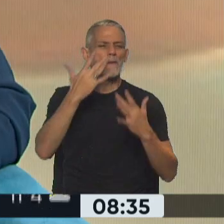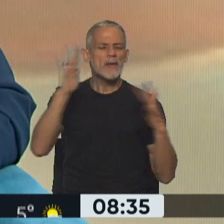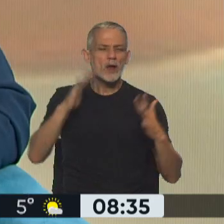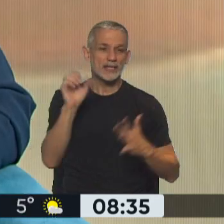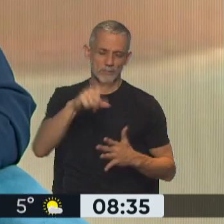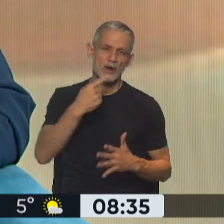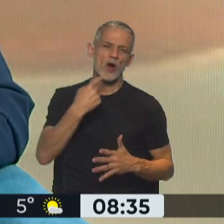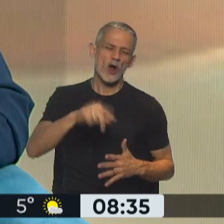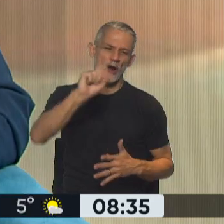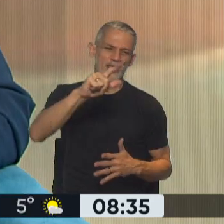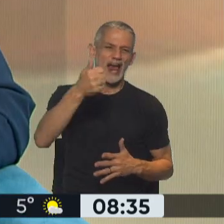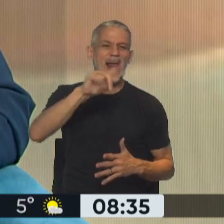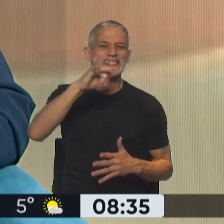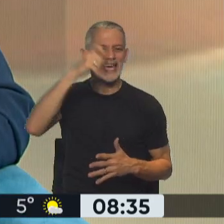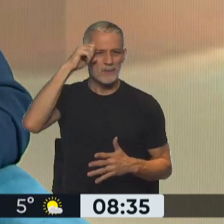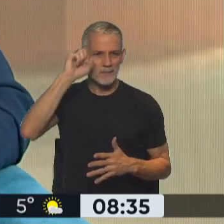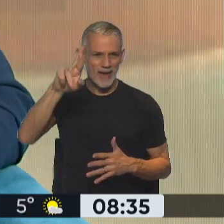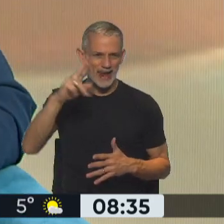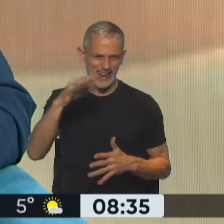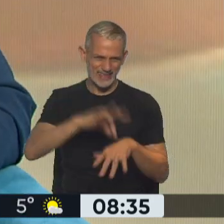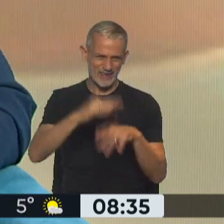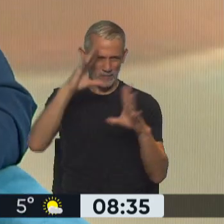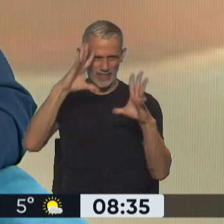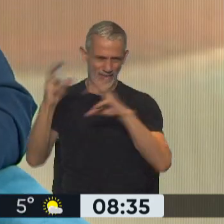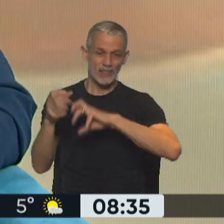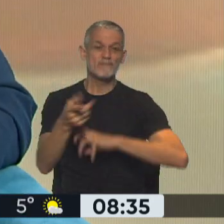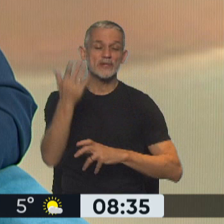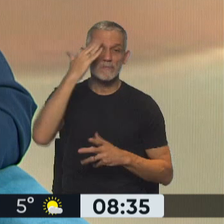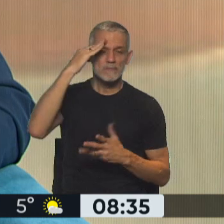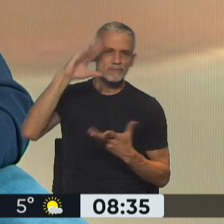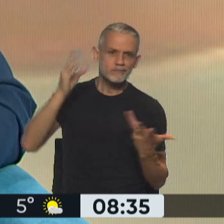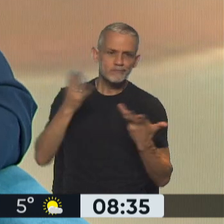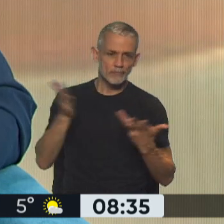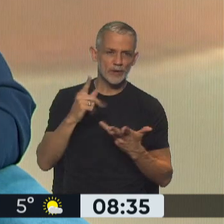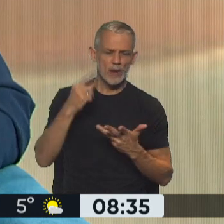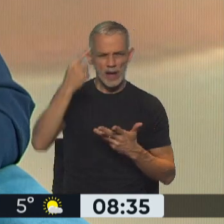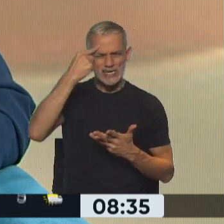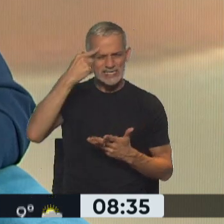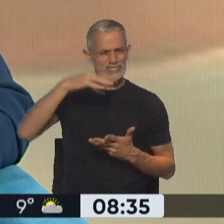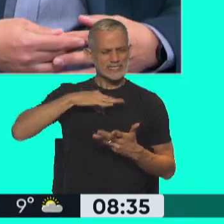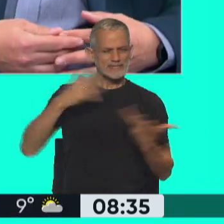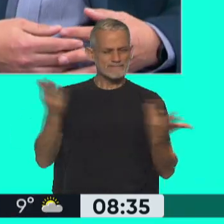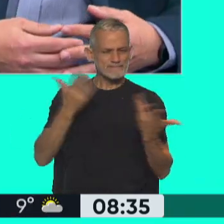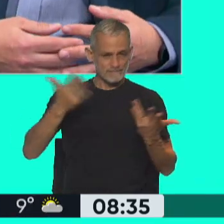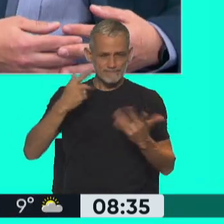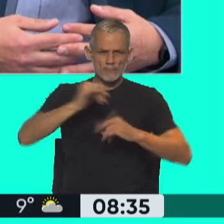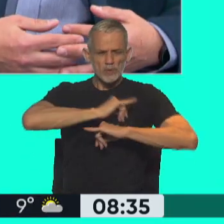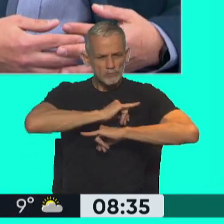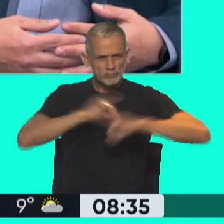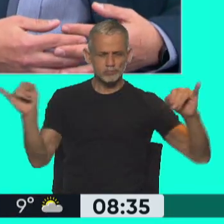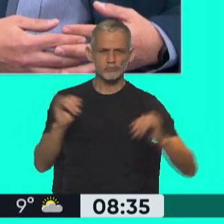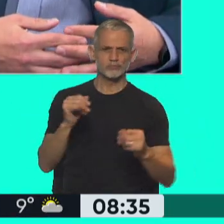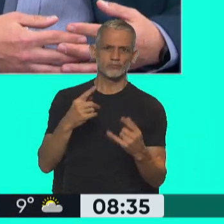del Alzheimer y como parte de, digamos, la concientización o la idea de concientización